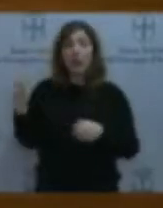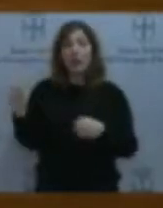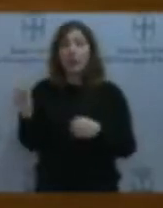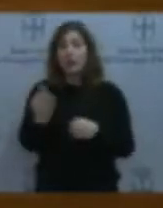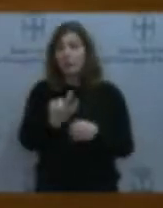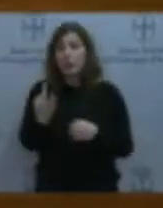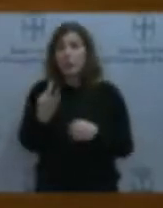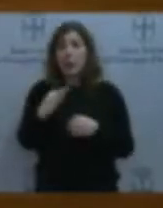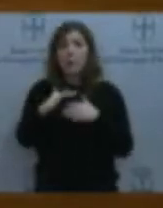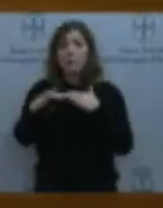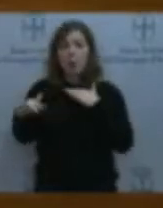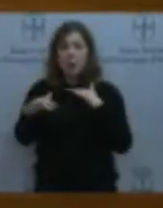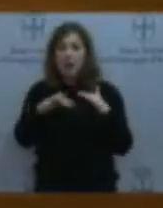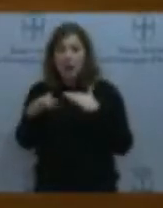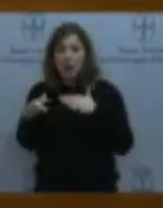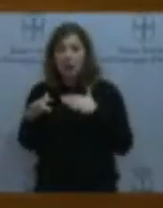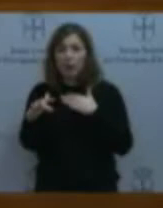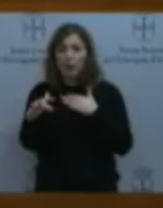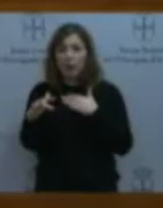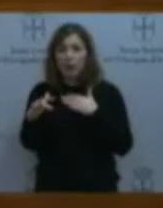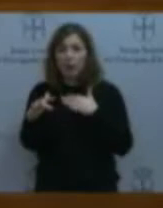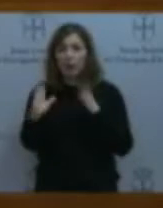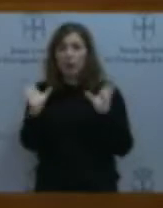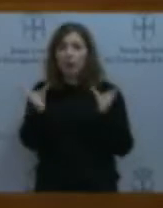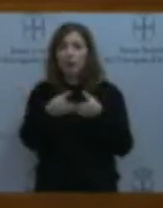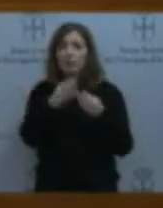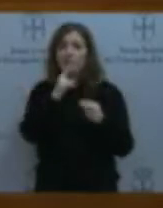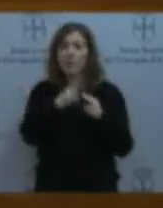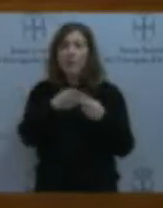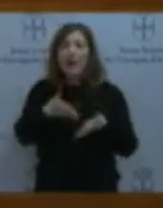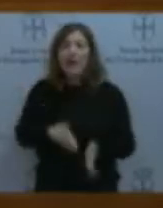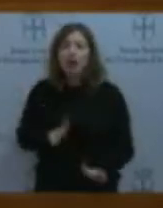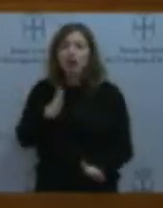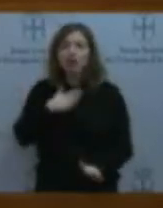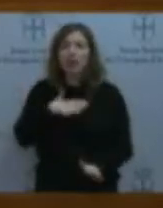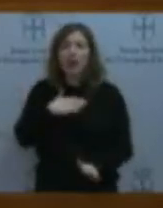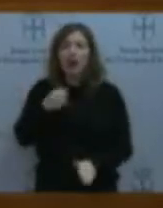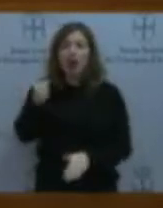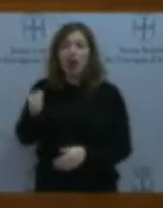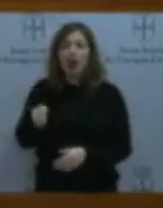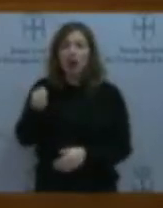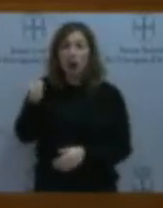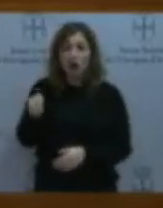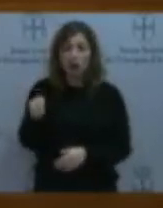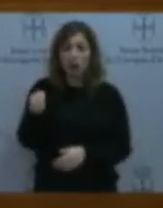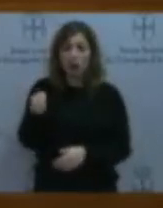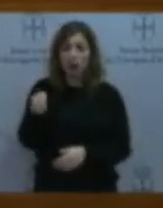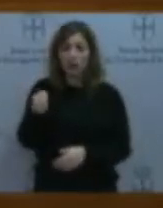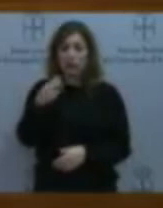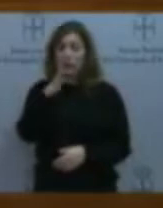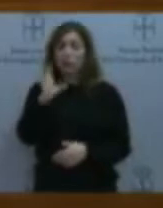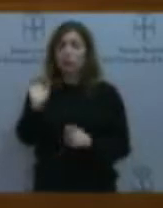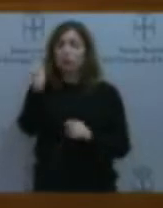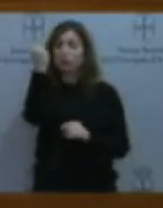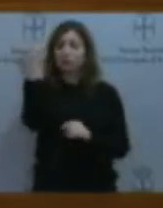una movilización de un colectivo que se llamaba Los Hijos de Don Quijote, que consiguieron que un presidente